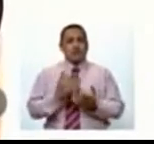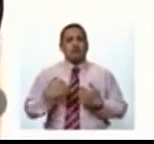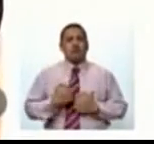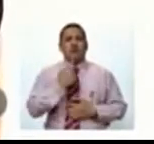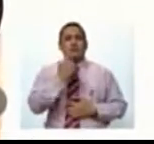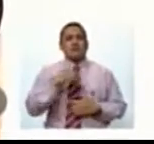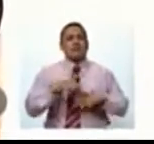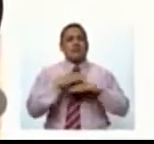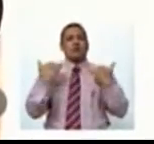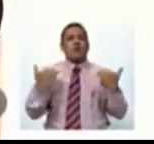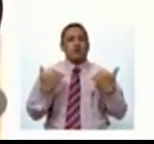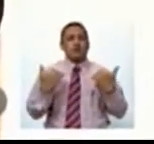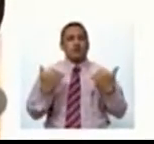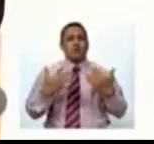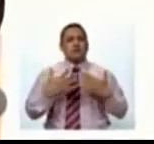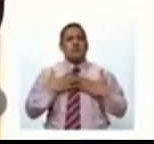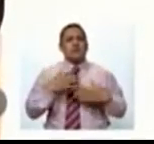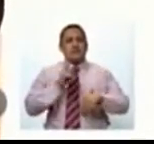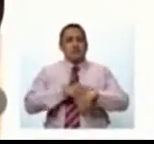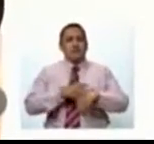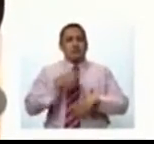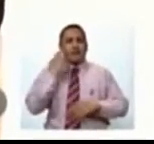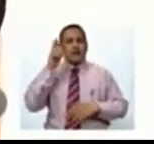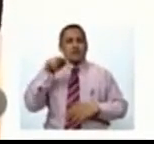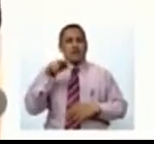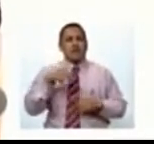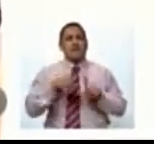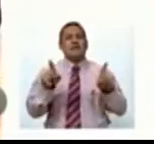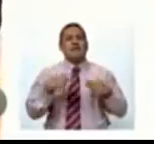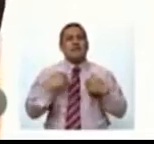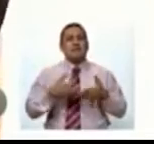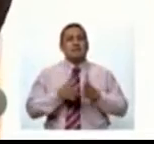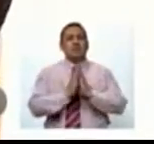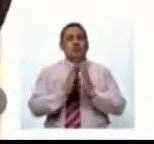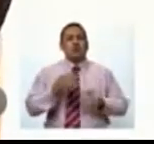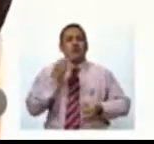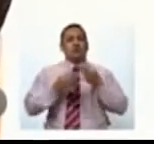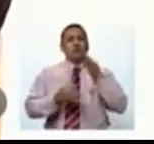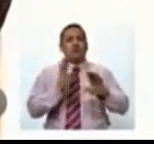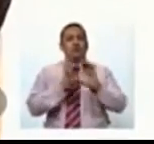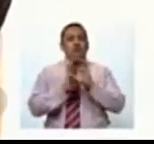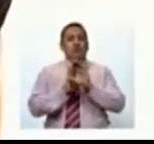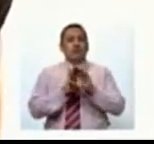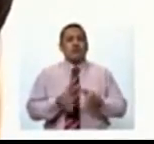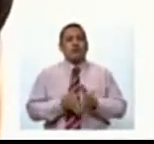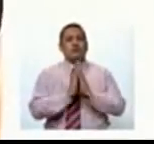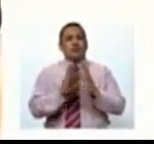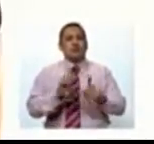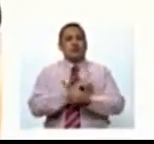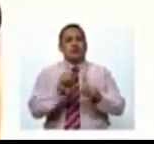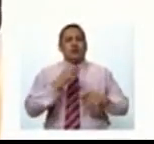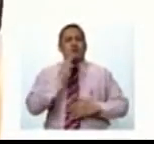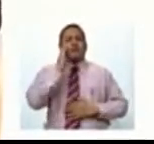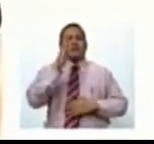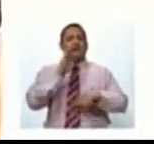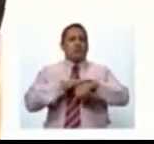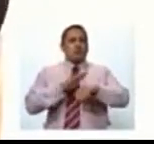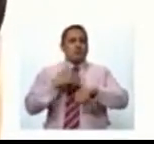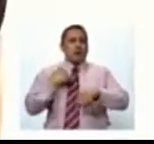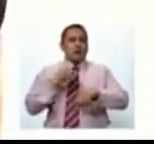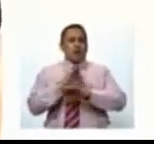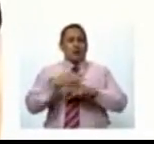que se está afectando el plazo razonable. ¿Y qué voy a pedir a la justicia constitucional? No que me declaren culpable